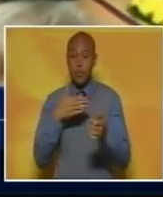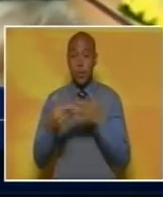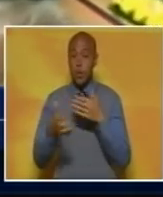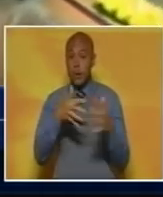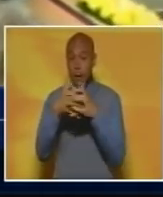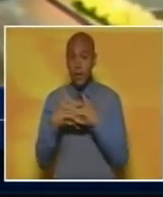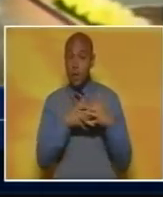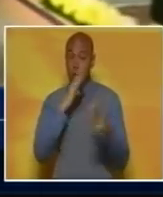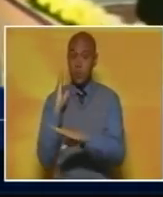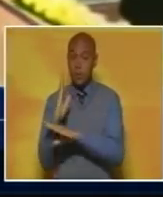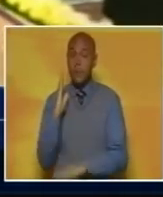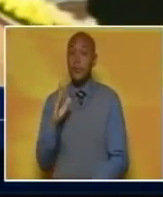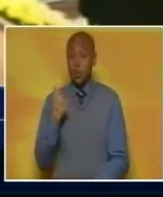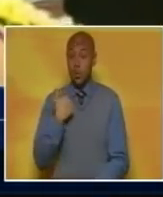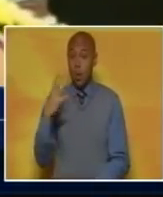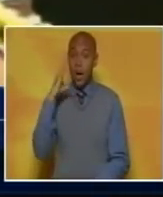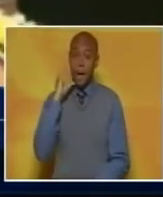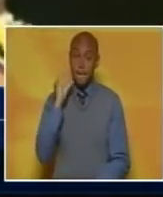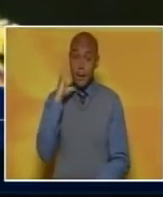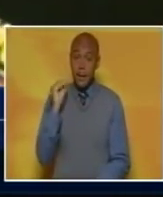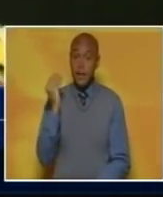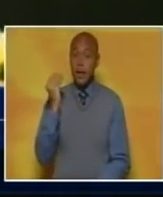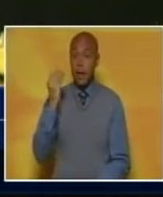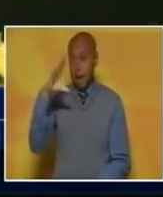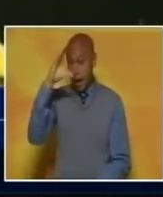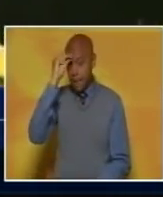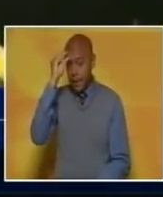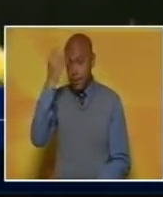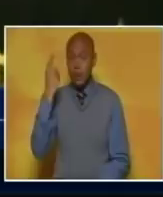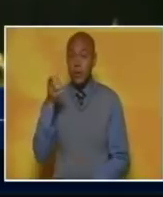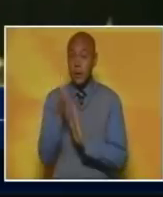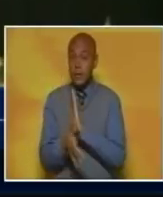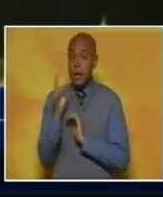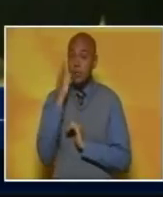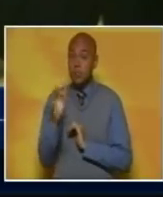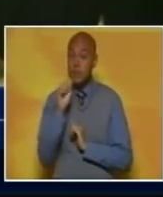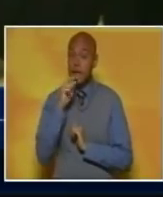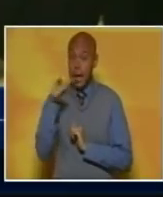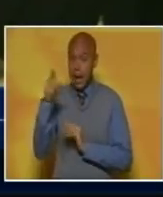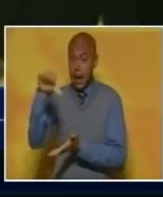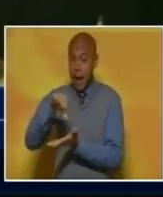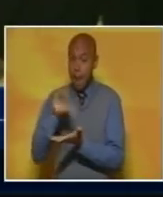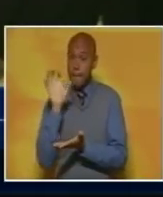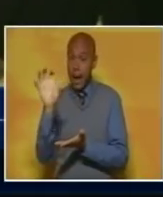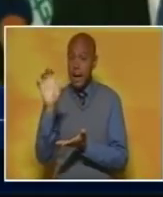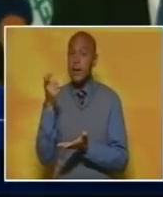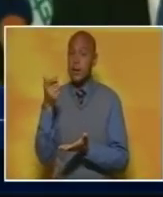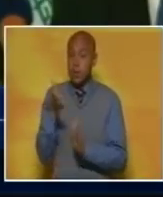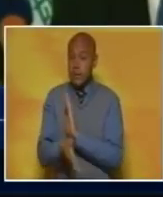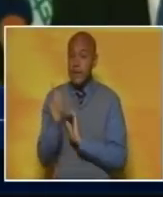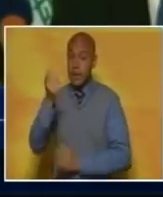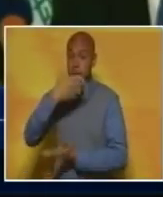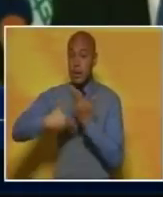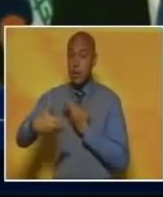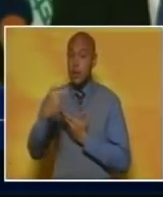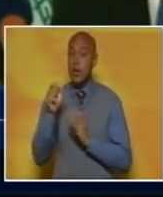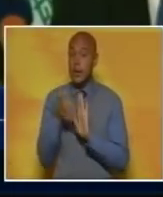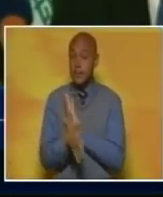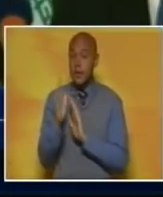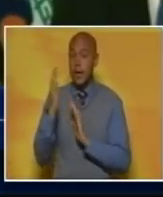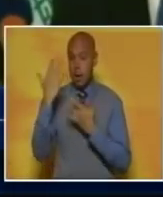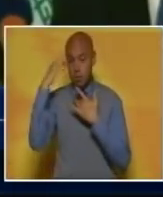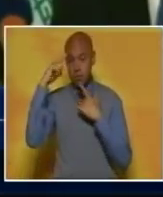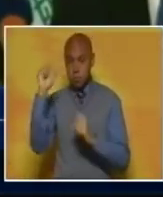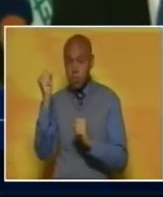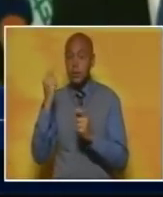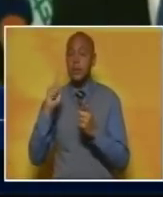Nosotros hemos aprendido mucho de la experiencia de la República Islámica de Irán y seguimos intercambiando conocimientos,